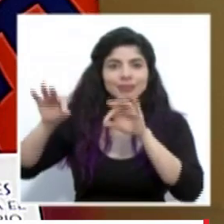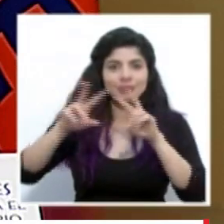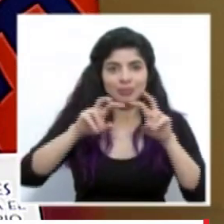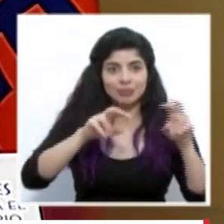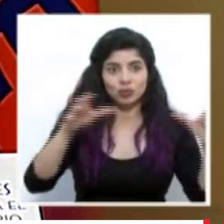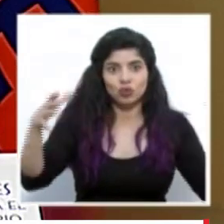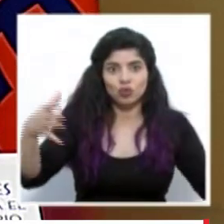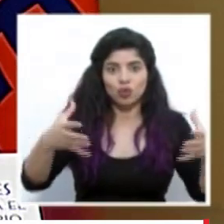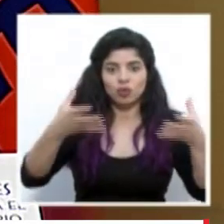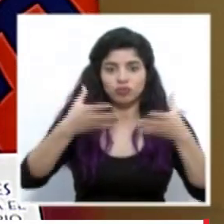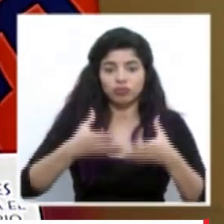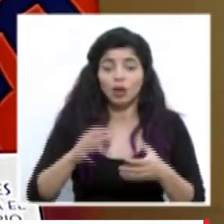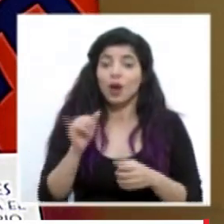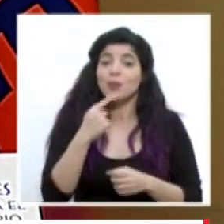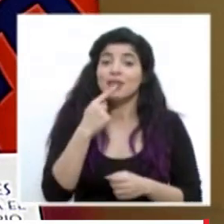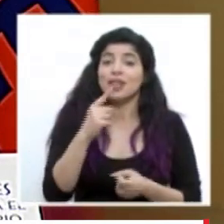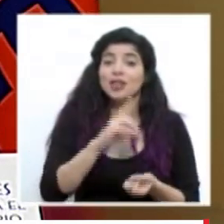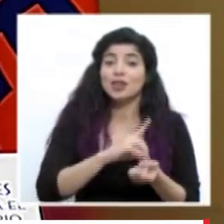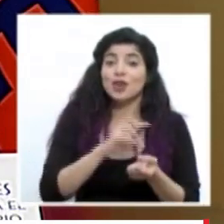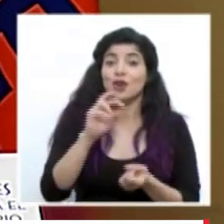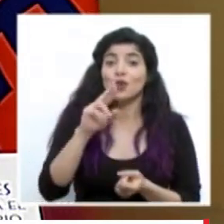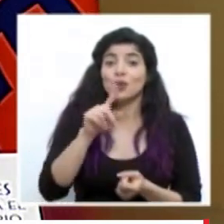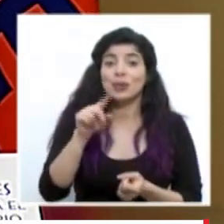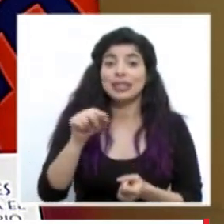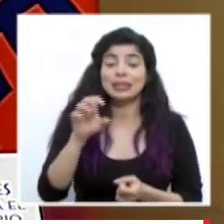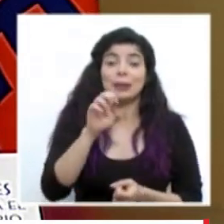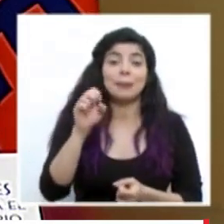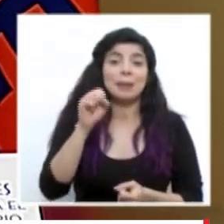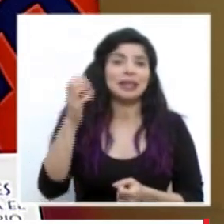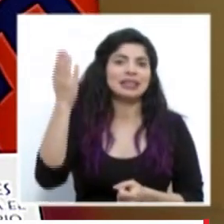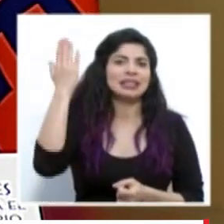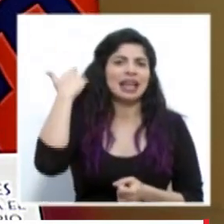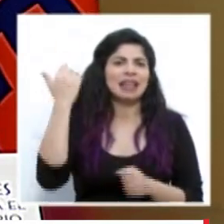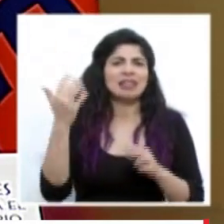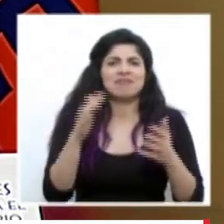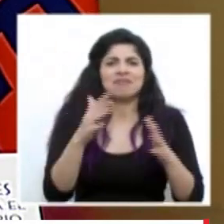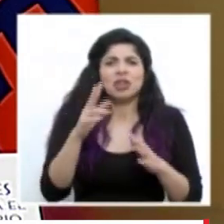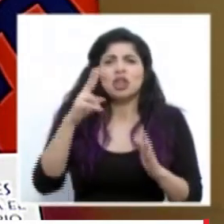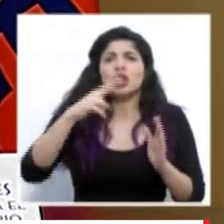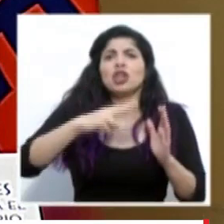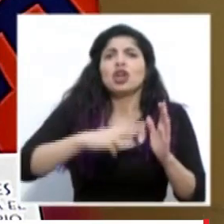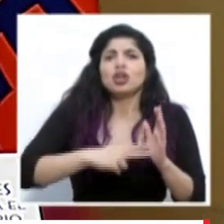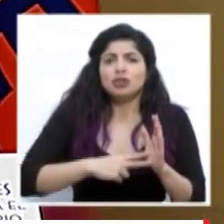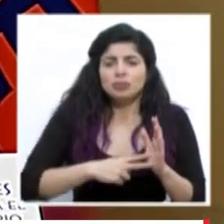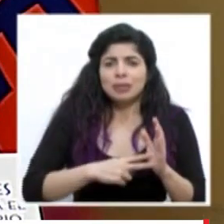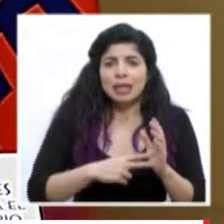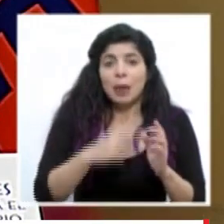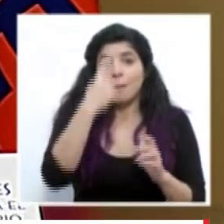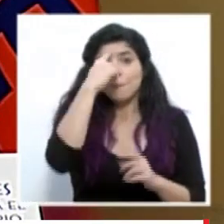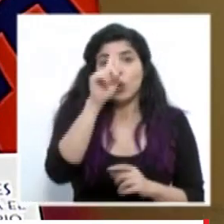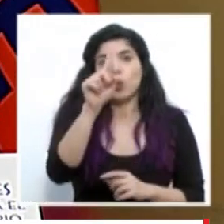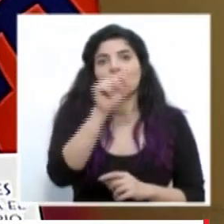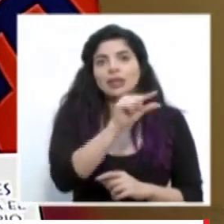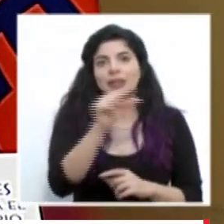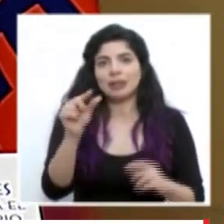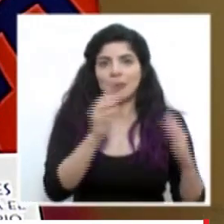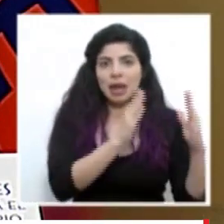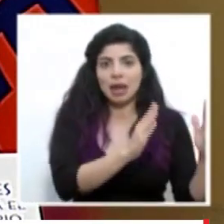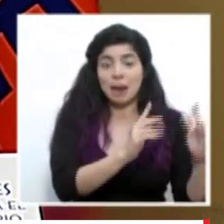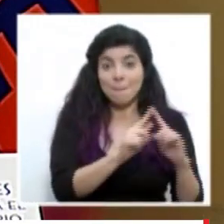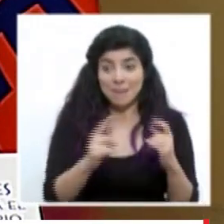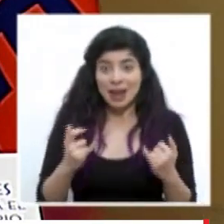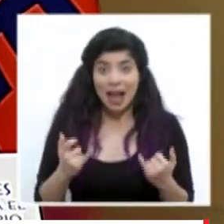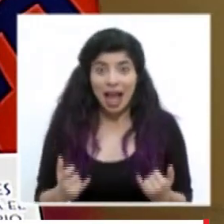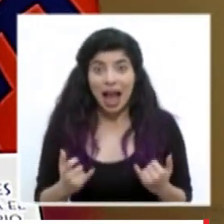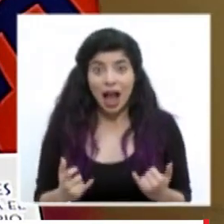les comentaba el doctor Ruiz, en los meses anteriores podíamos procesar 2.000 muestras en una semana. Hoy en